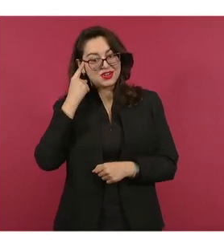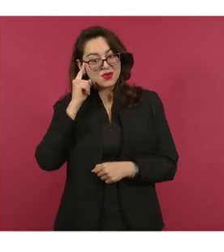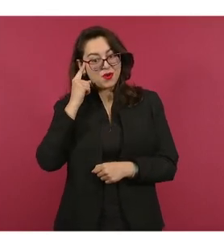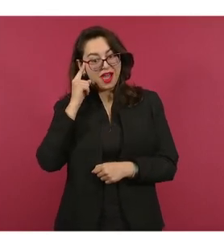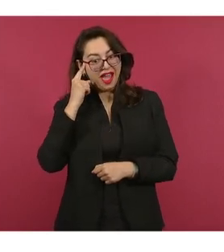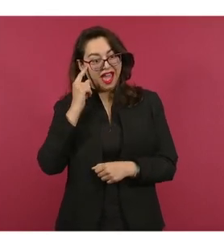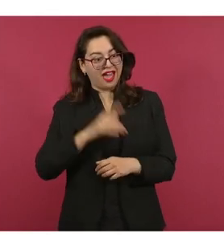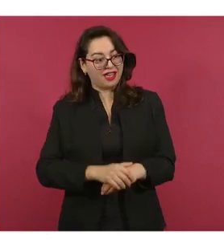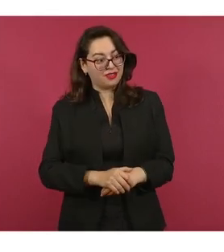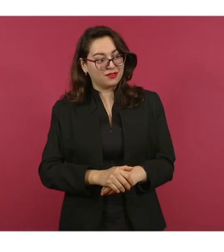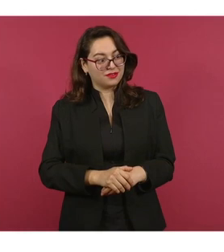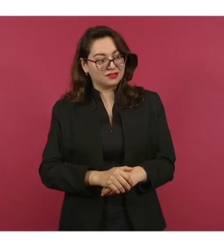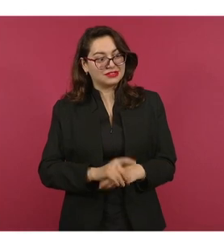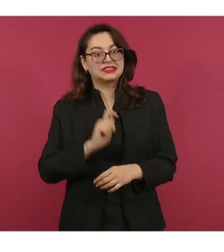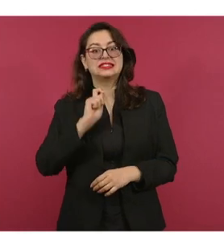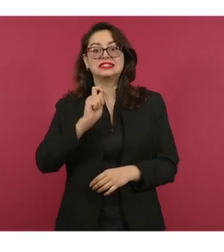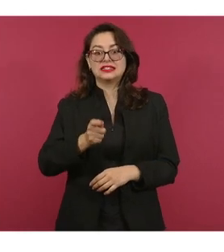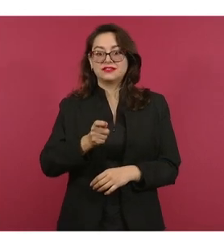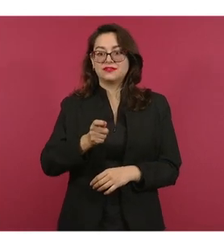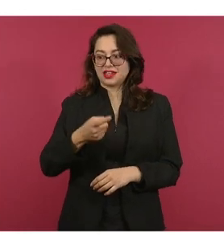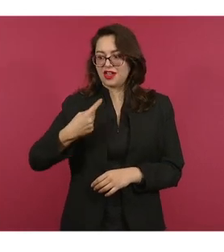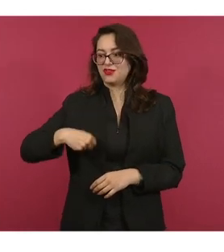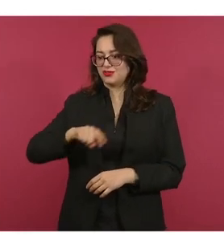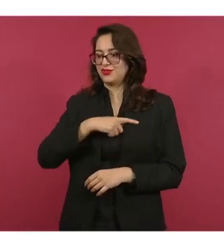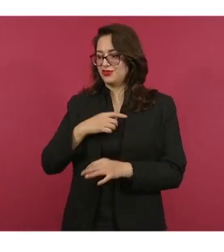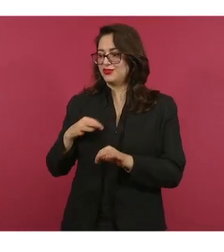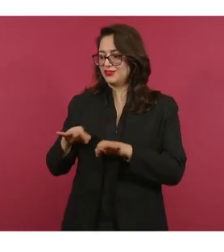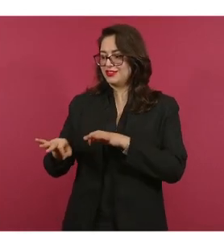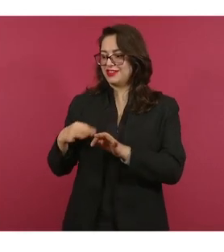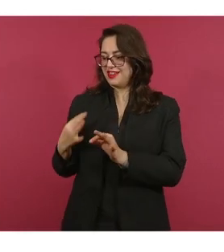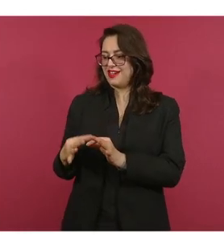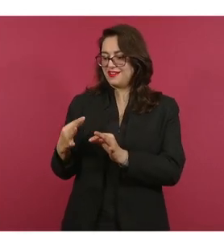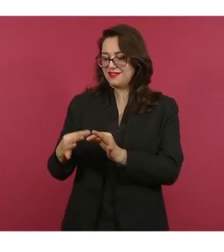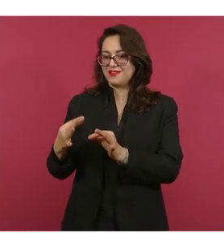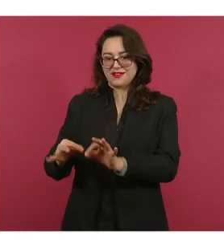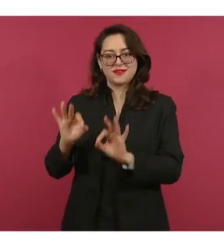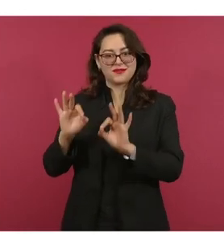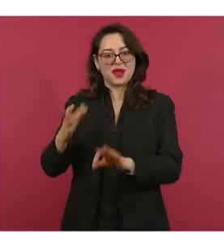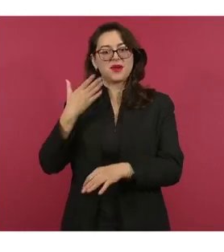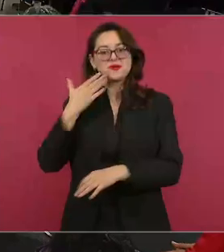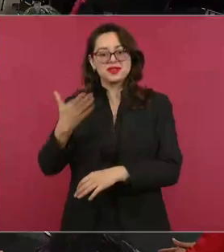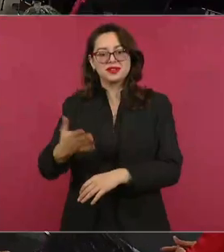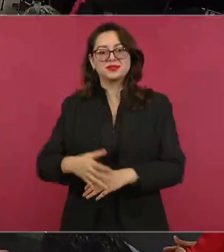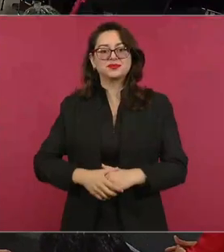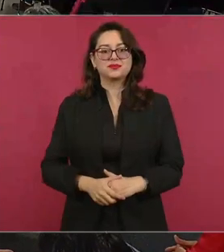Quiere decir que vamos bien. Bueno, hasta ahí deja.